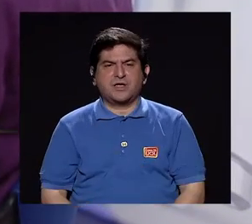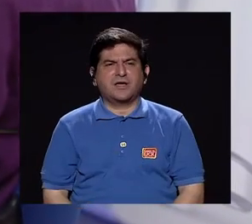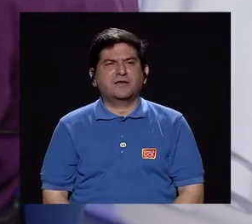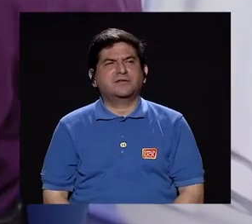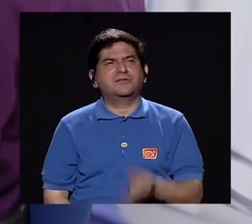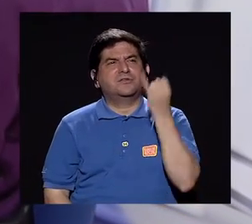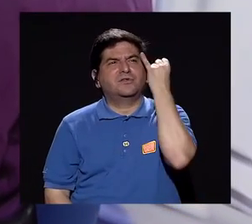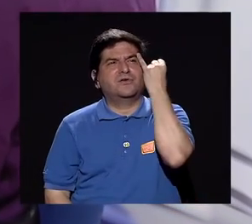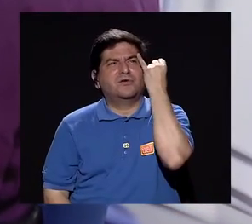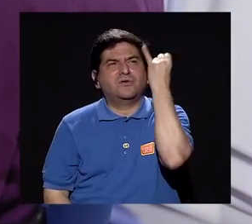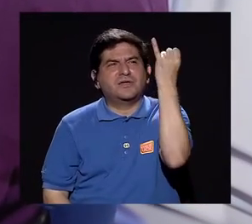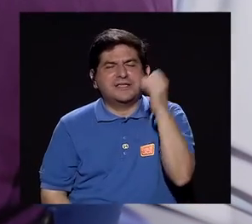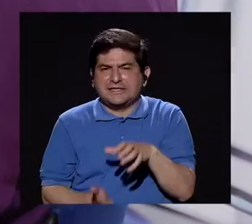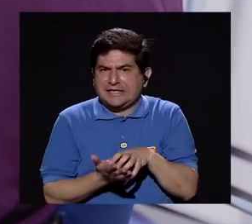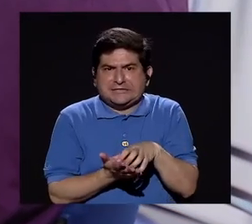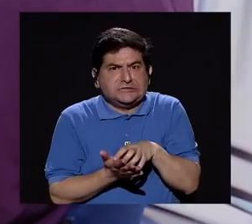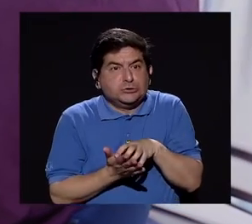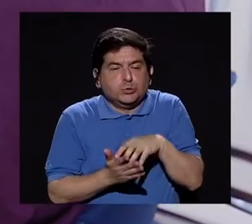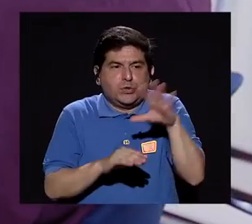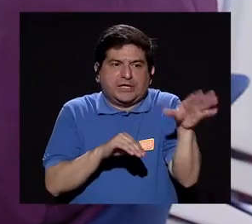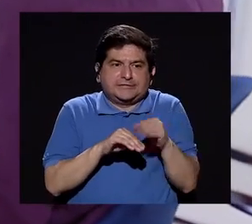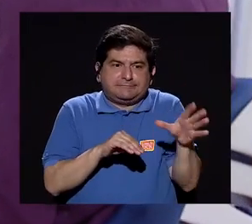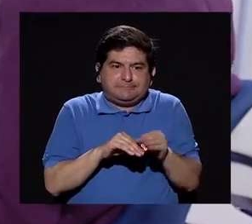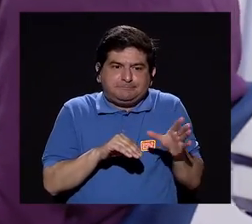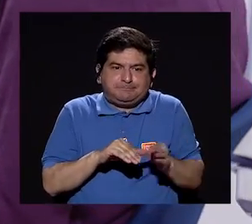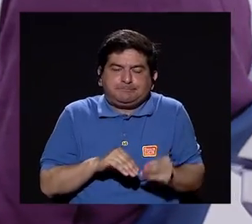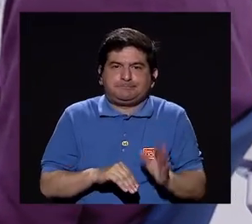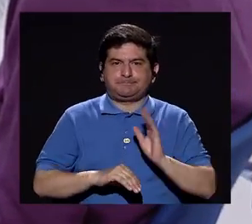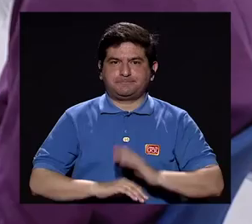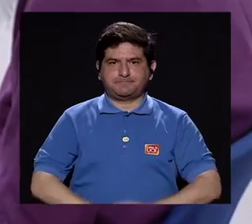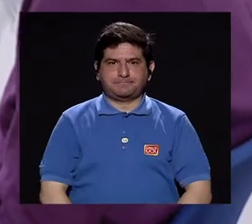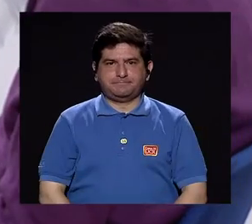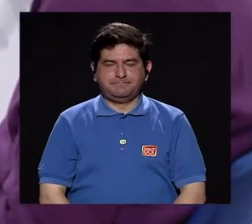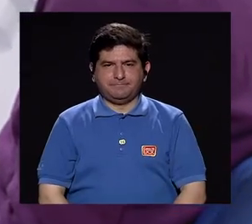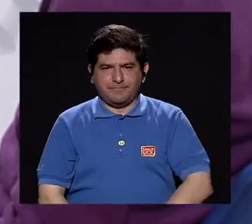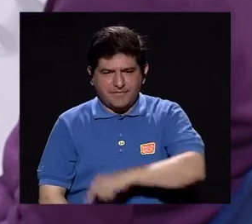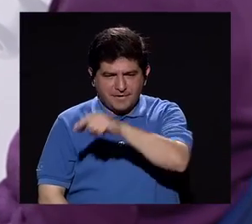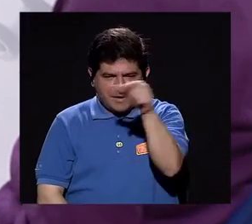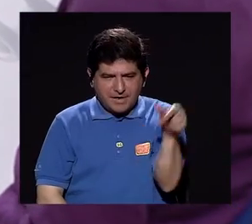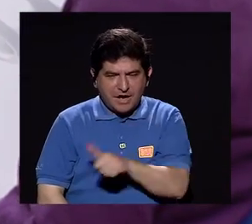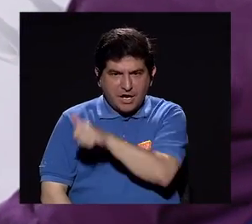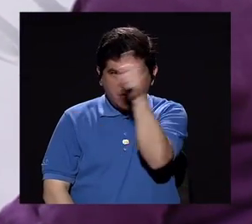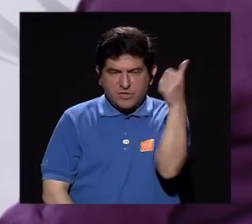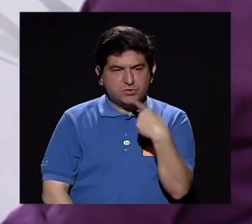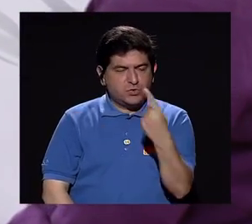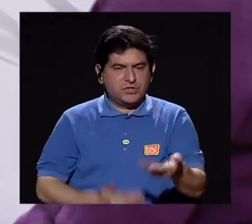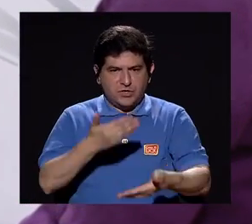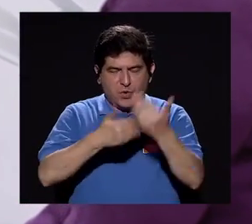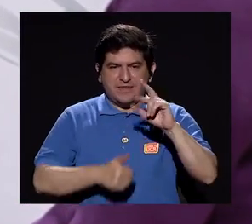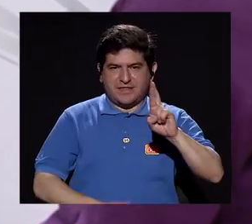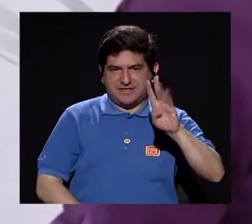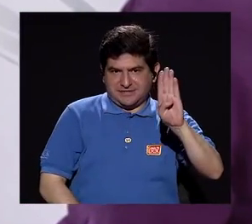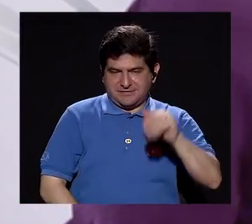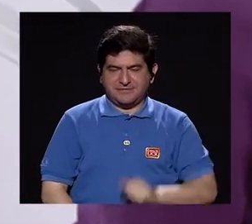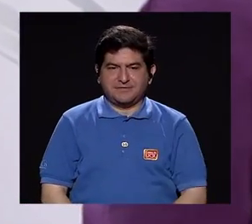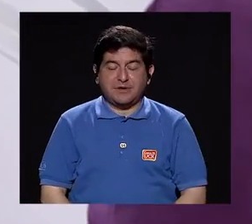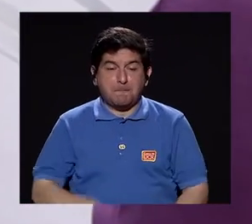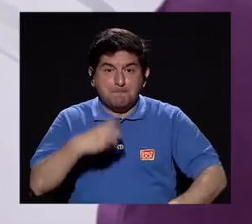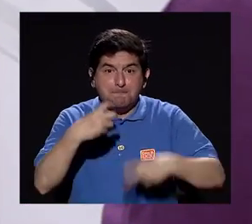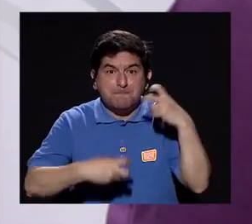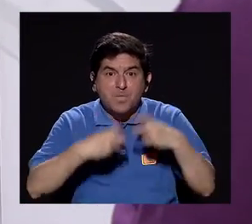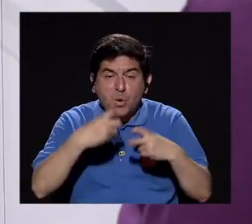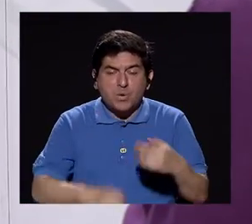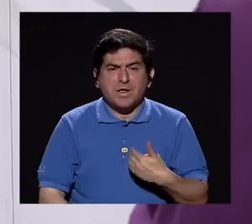este lo que nos surgieron fue un montón de dudas adicionales verdad en río azul como mencionaba rafael anteriormente